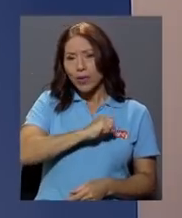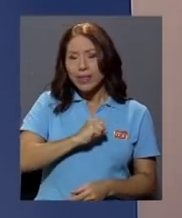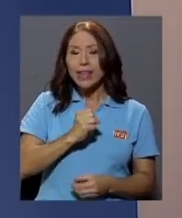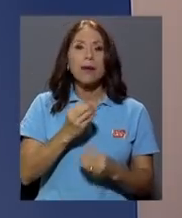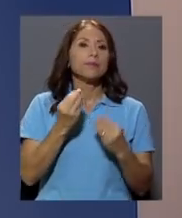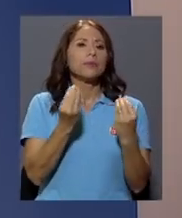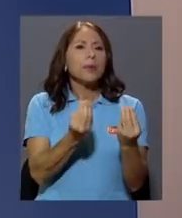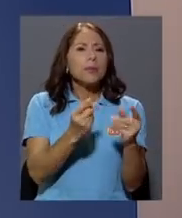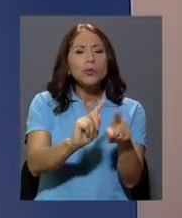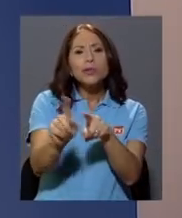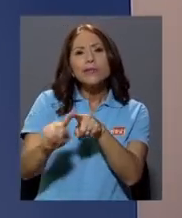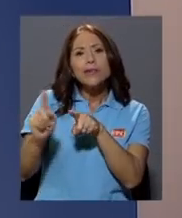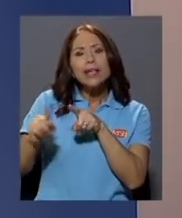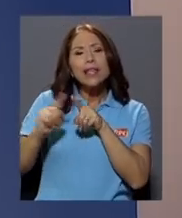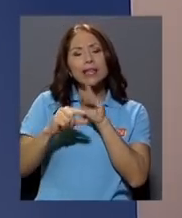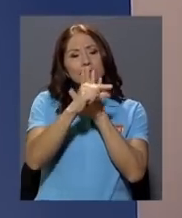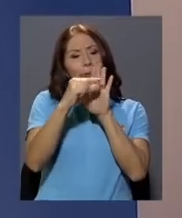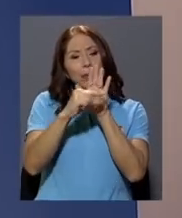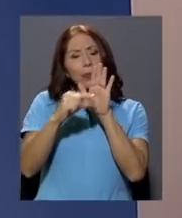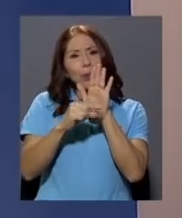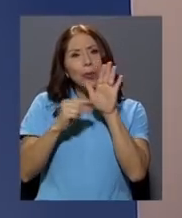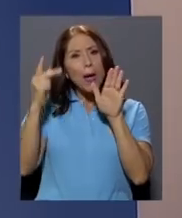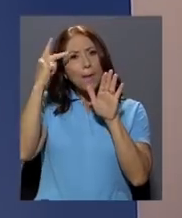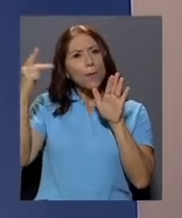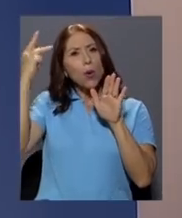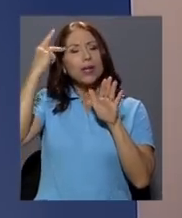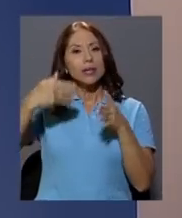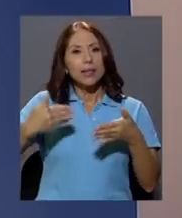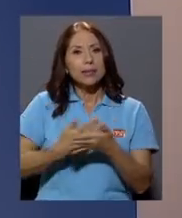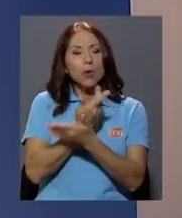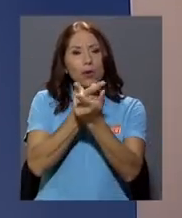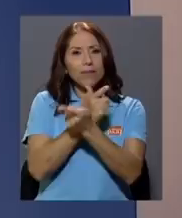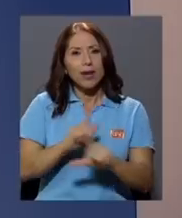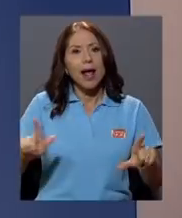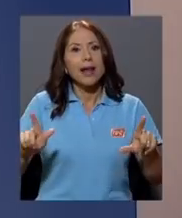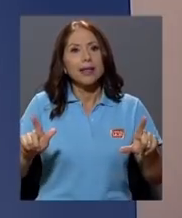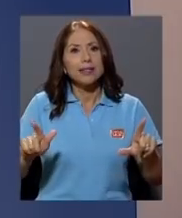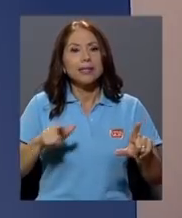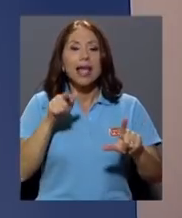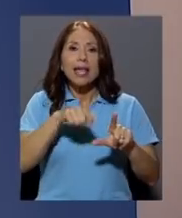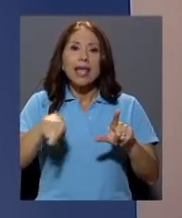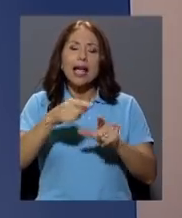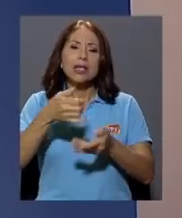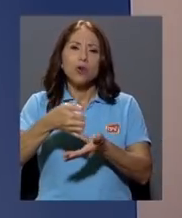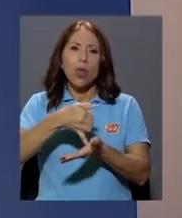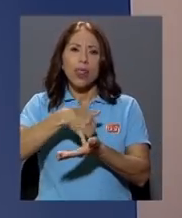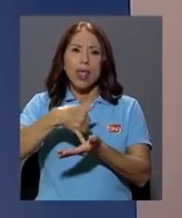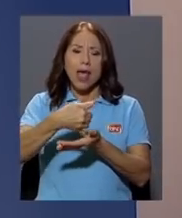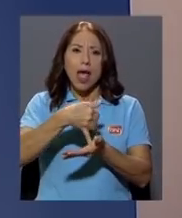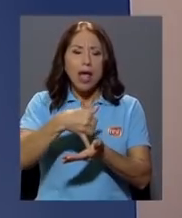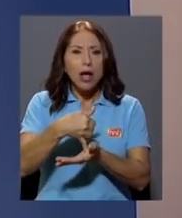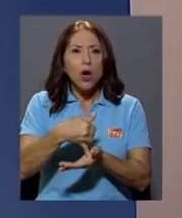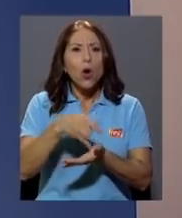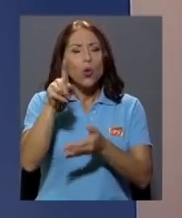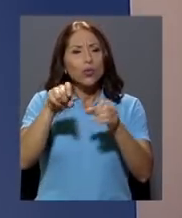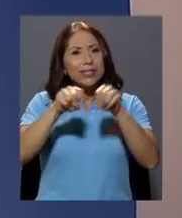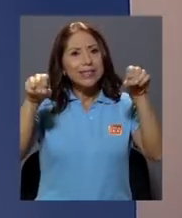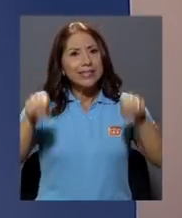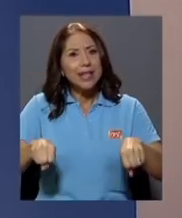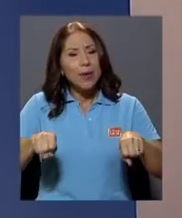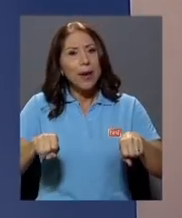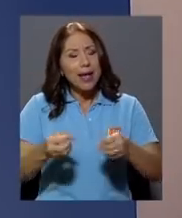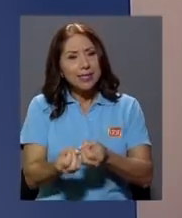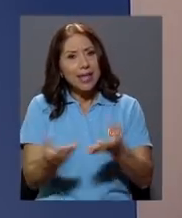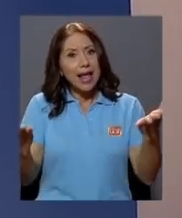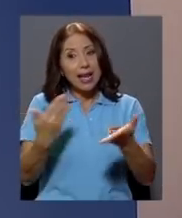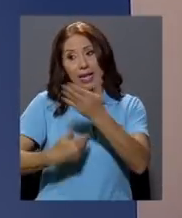emergido una gran cantidad de políticas neoliberales que han hecho, de algún modo, erosionar un sistema